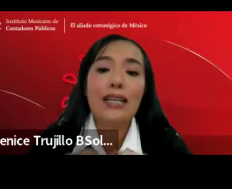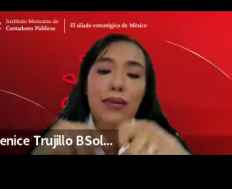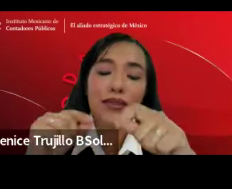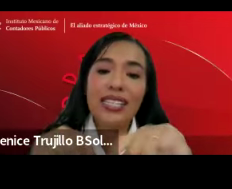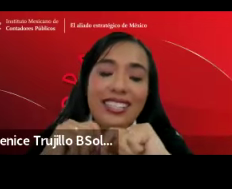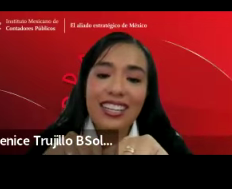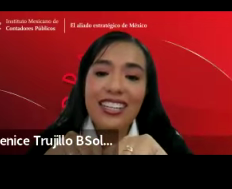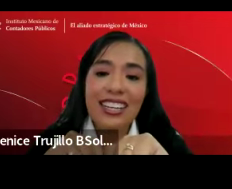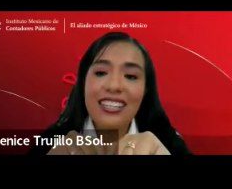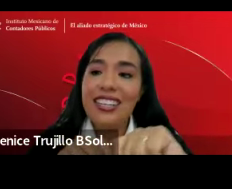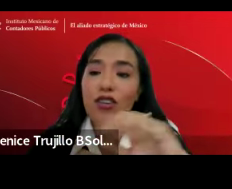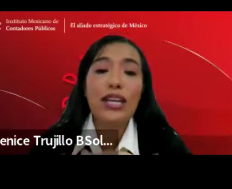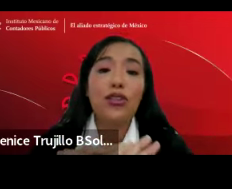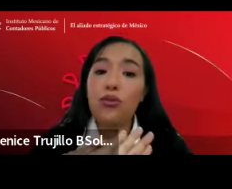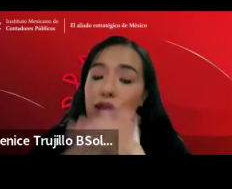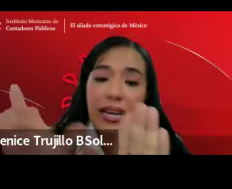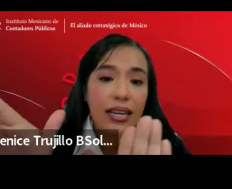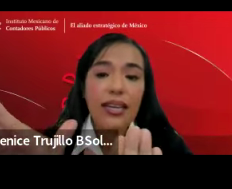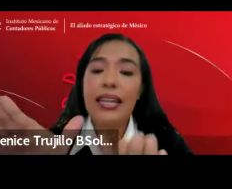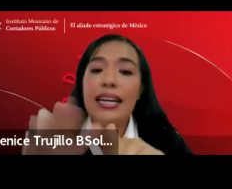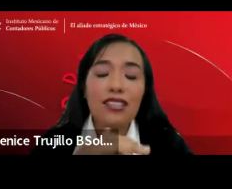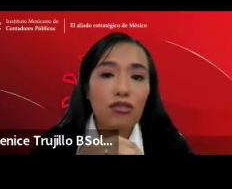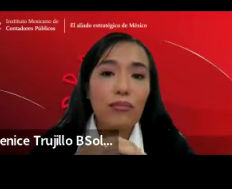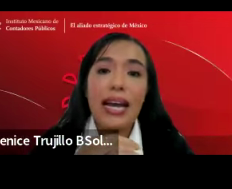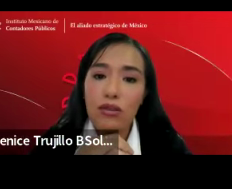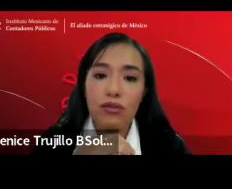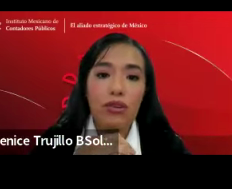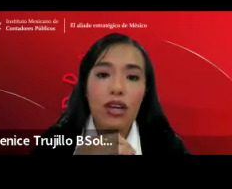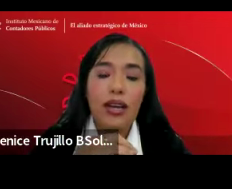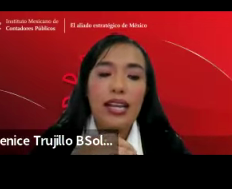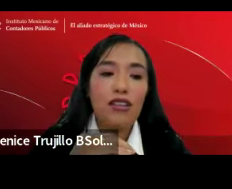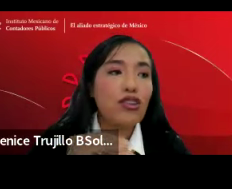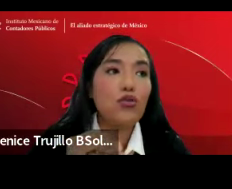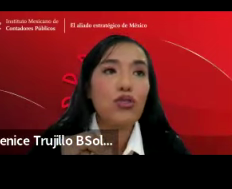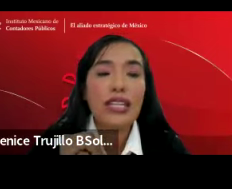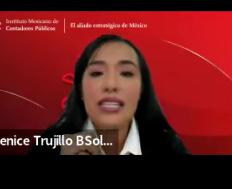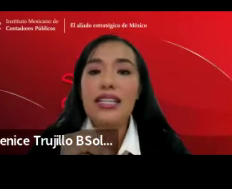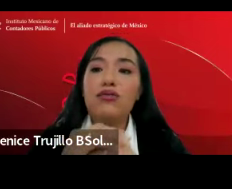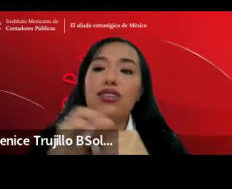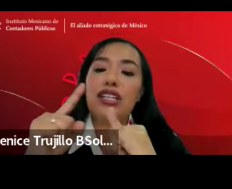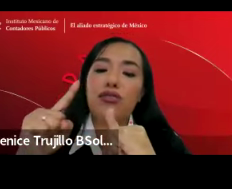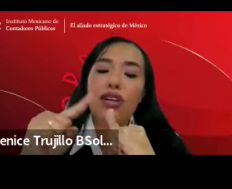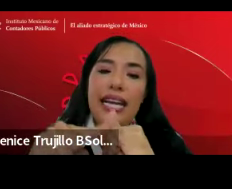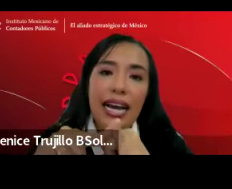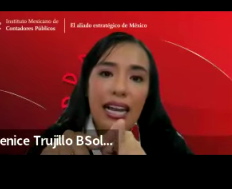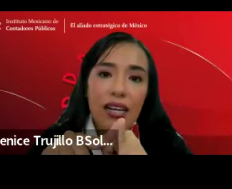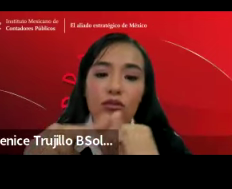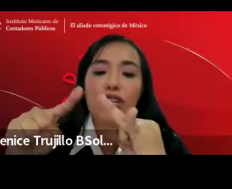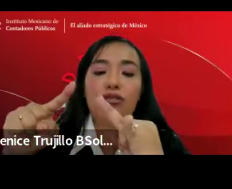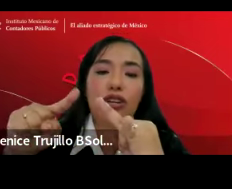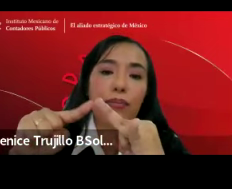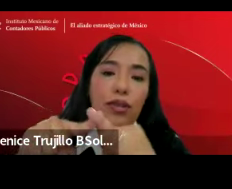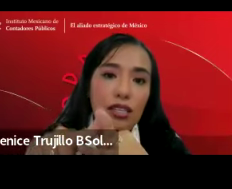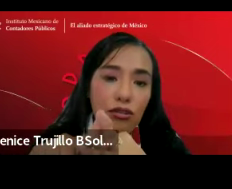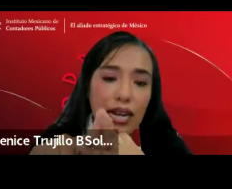terrorismo. Las personas que están en esa lista no hay duda de que son malos. Entonces ustedes tienen un riesgo legal,